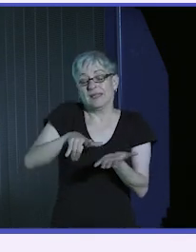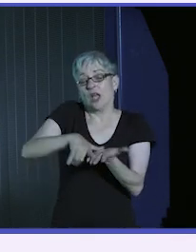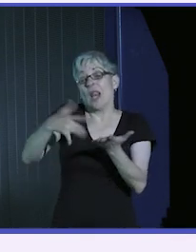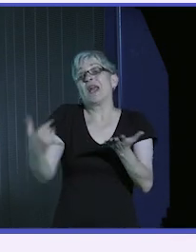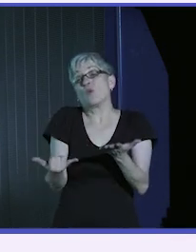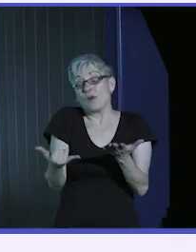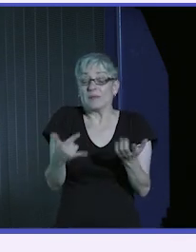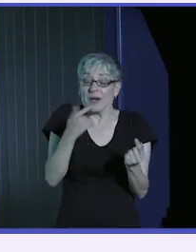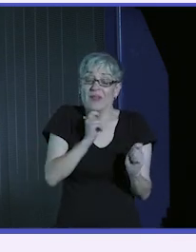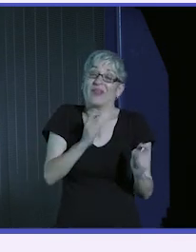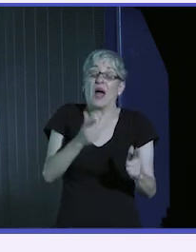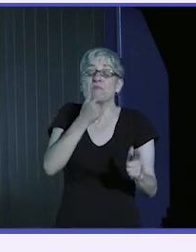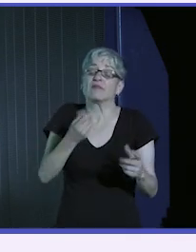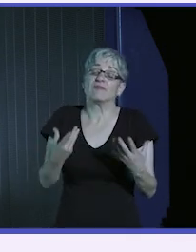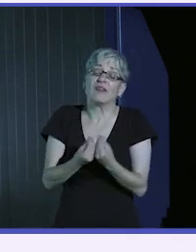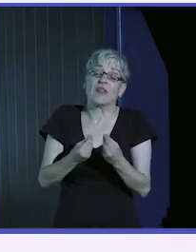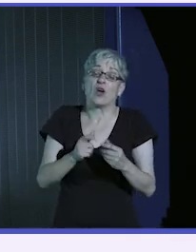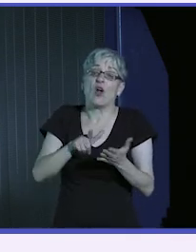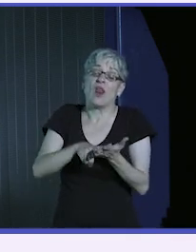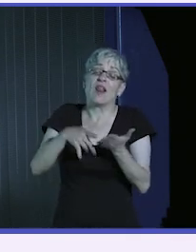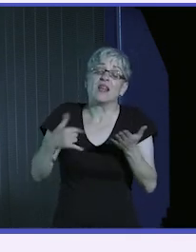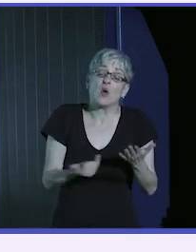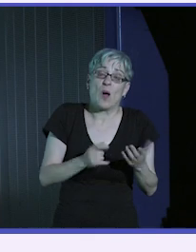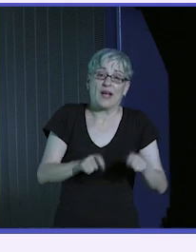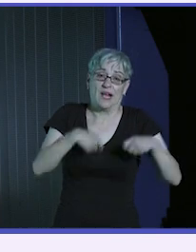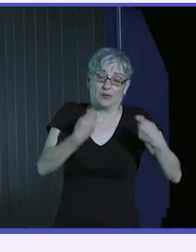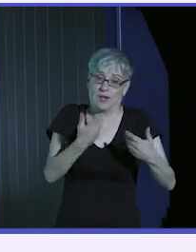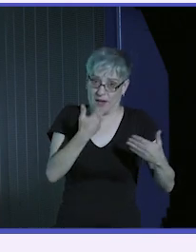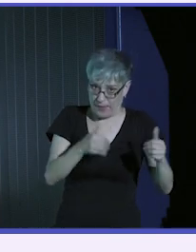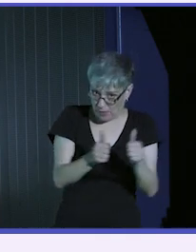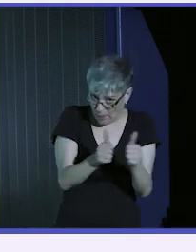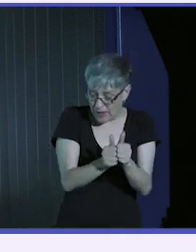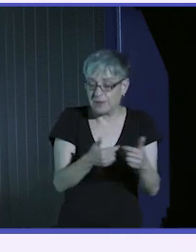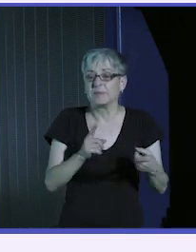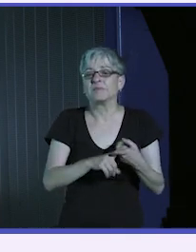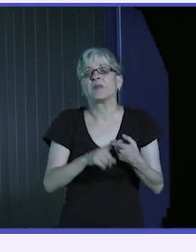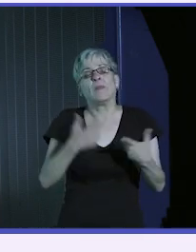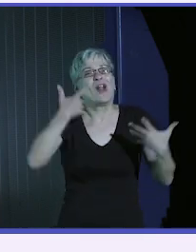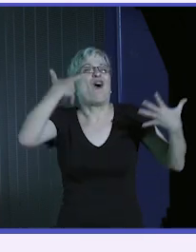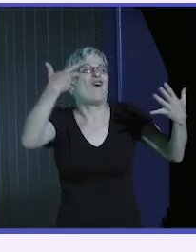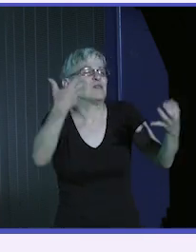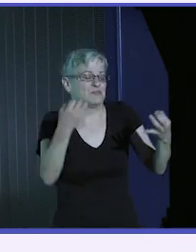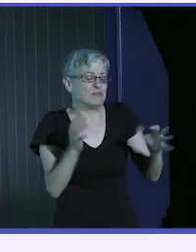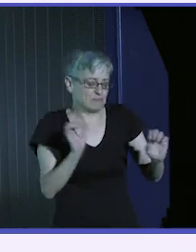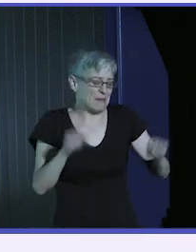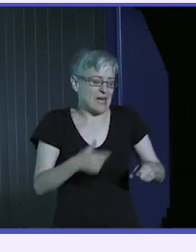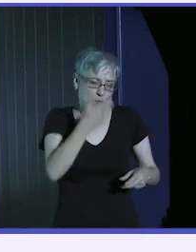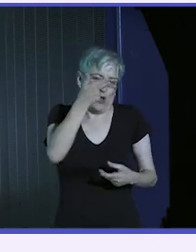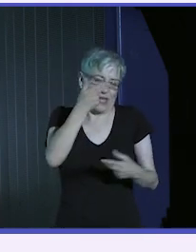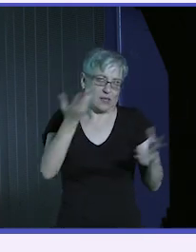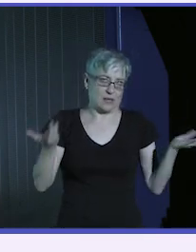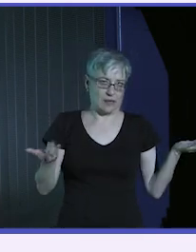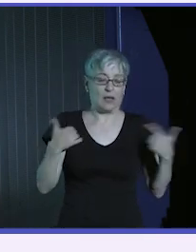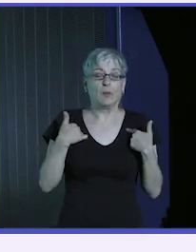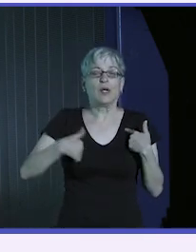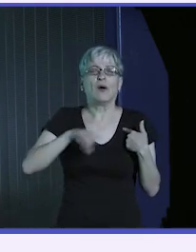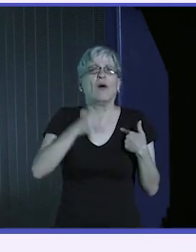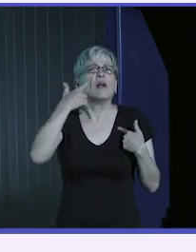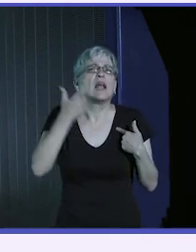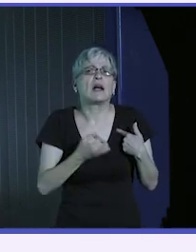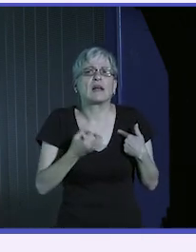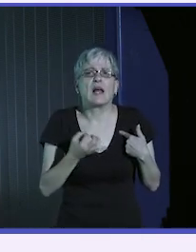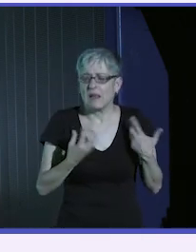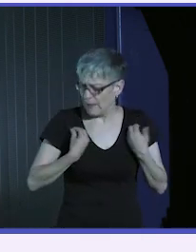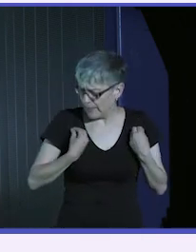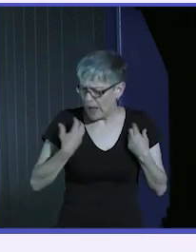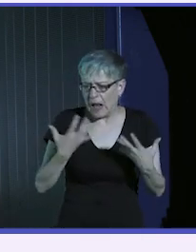natural. Entonces, bueno, muy interesante todo esto, pero ¿qué casos reales hay? O sea, ¿para qué sirve todo esto y cómo puedo aplicarlo a